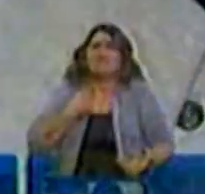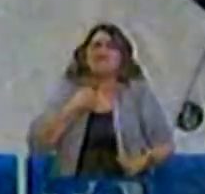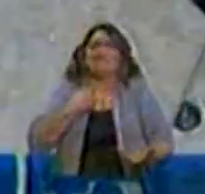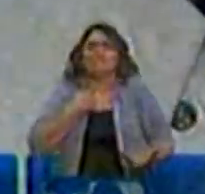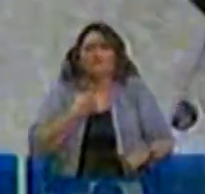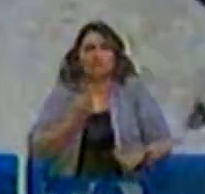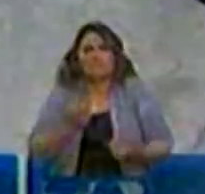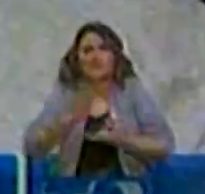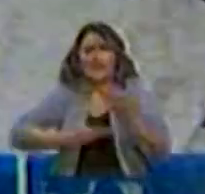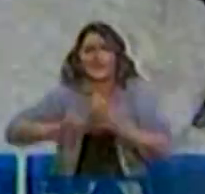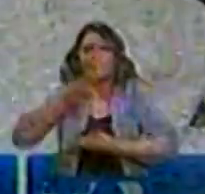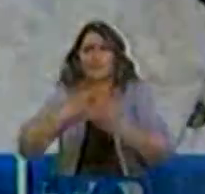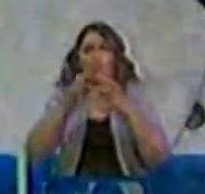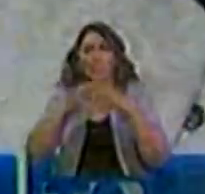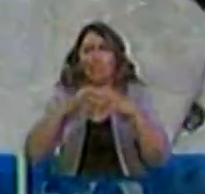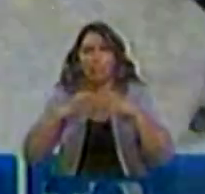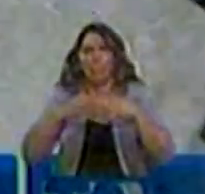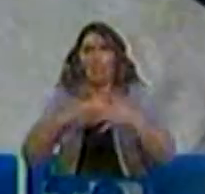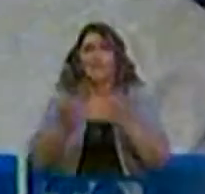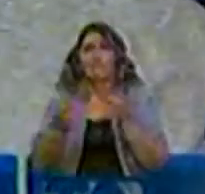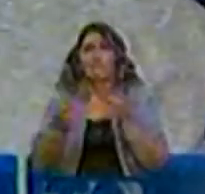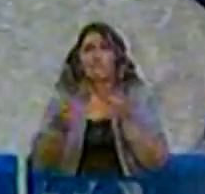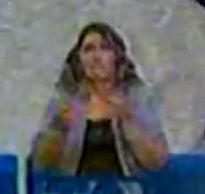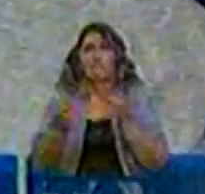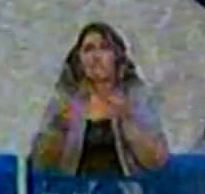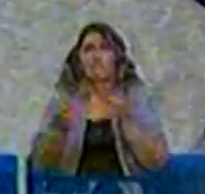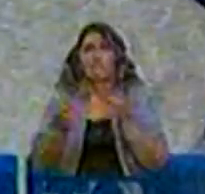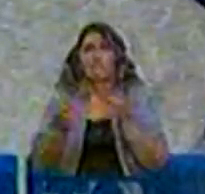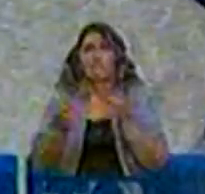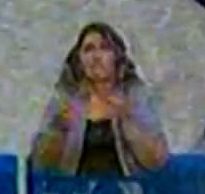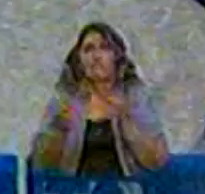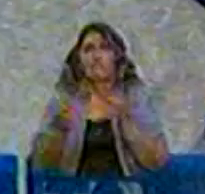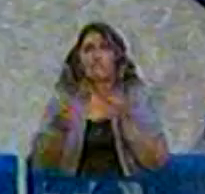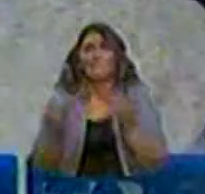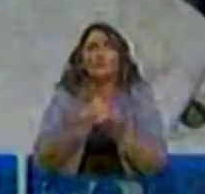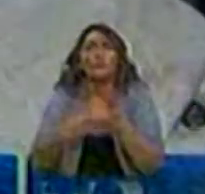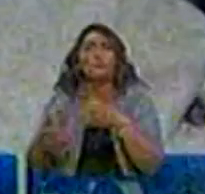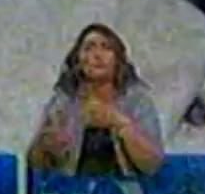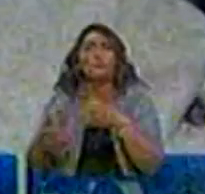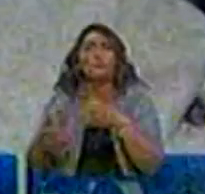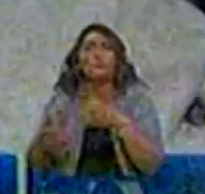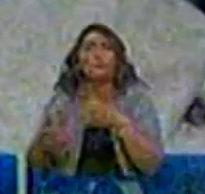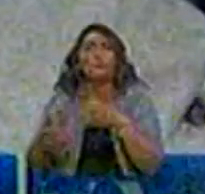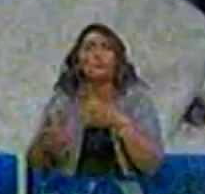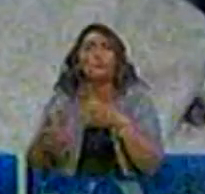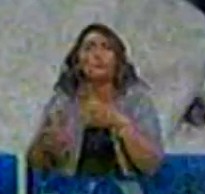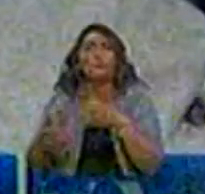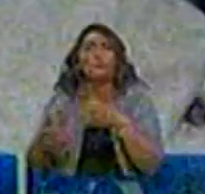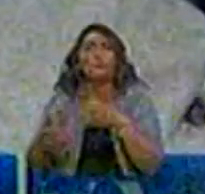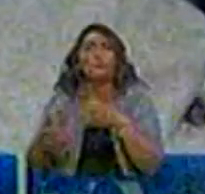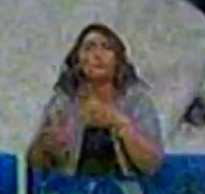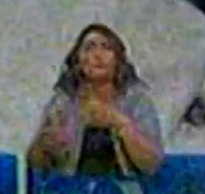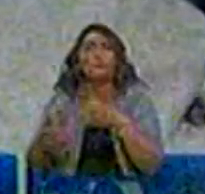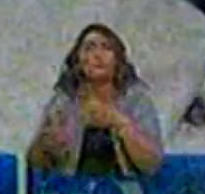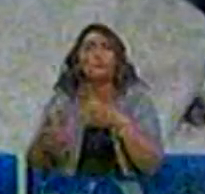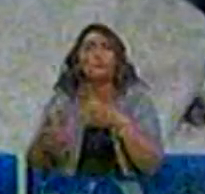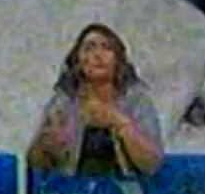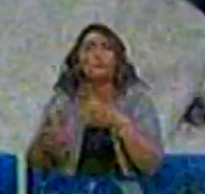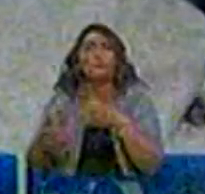contraproducente para el emprendedor, para el empresario, no importa en este momento si eres grande o chico, cualquier impuesto adicional.